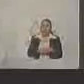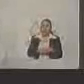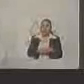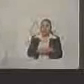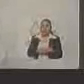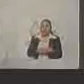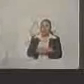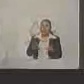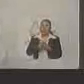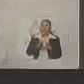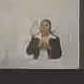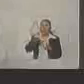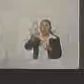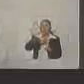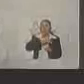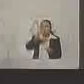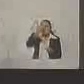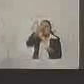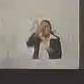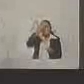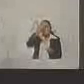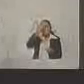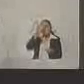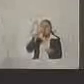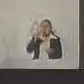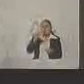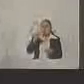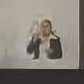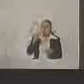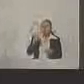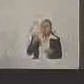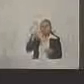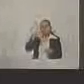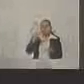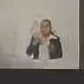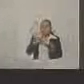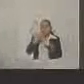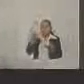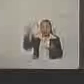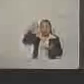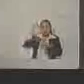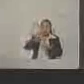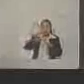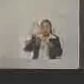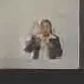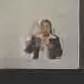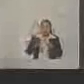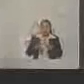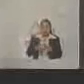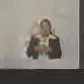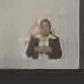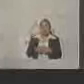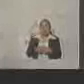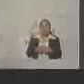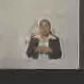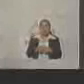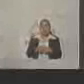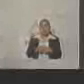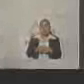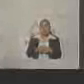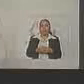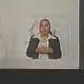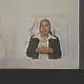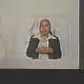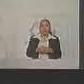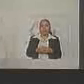que les ha permitido el estudio, el trabajo, desarrollar. En esta fase de fiscalización ciudadana es